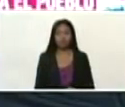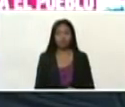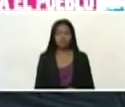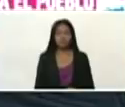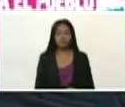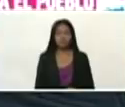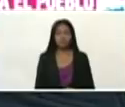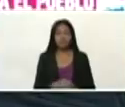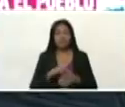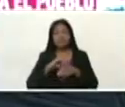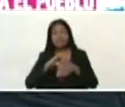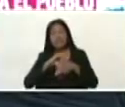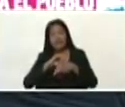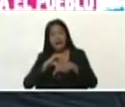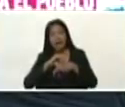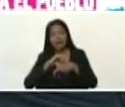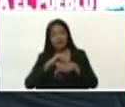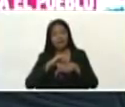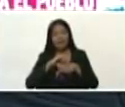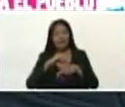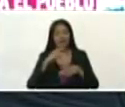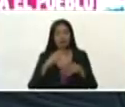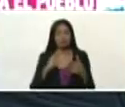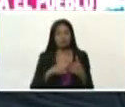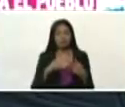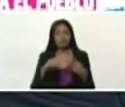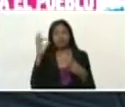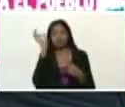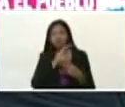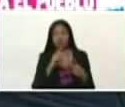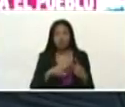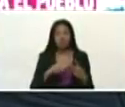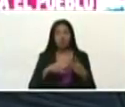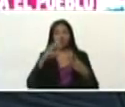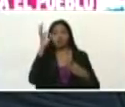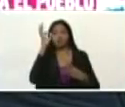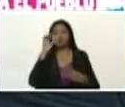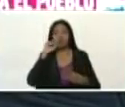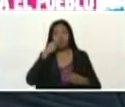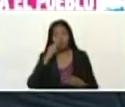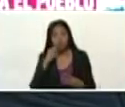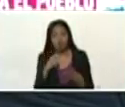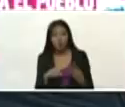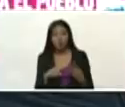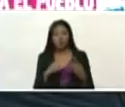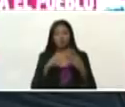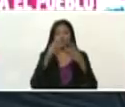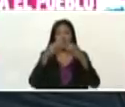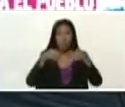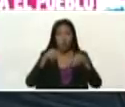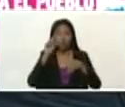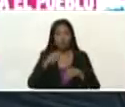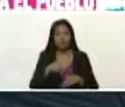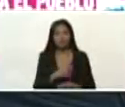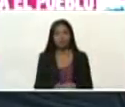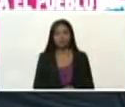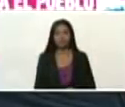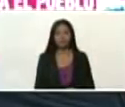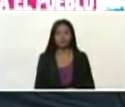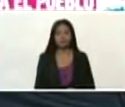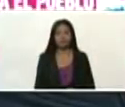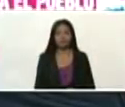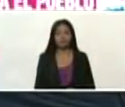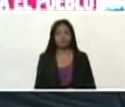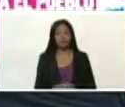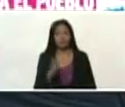de carne de res, de puerco, de pollo y de huevos. Y por